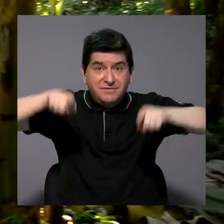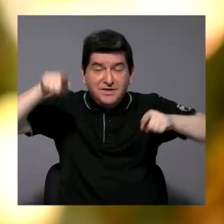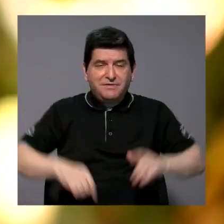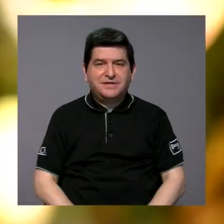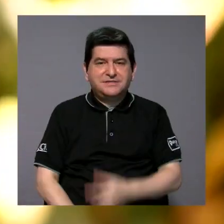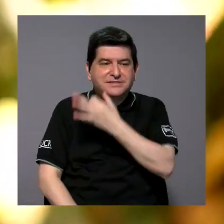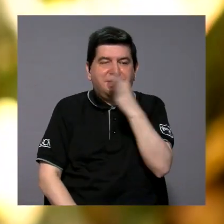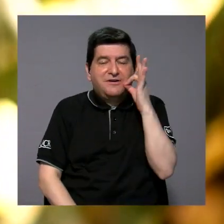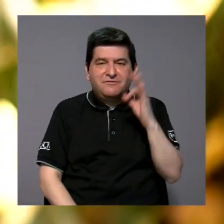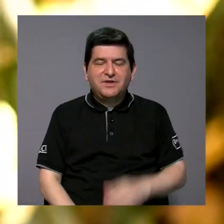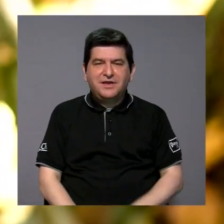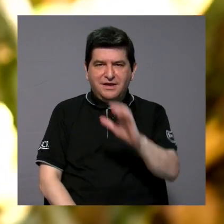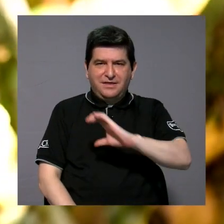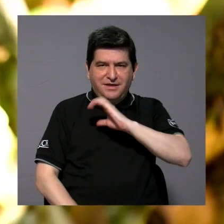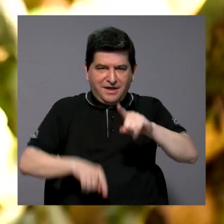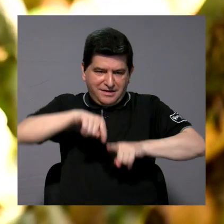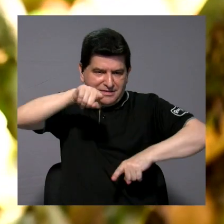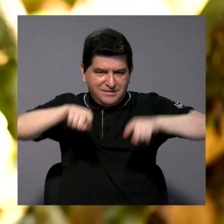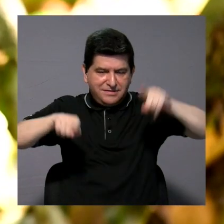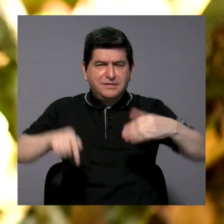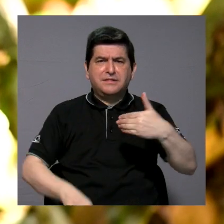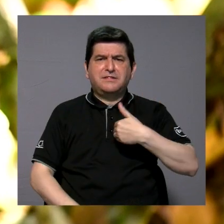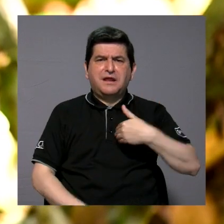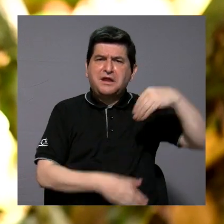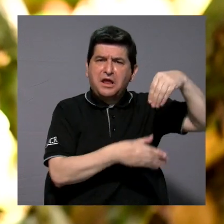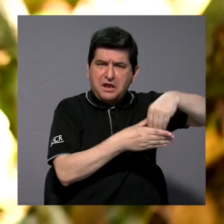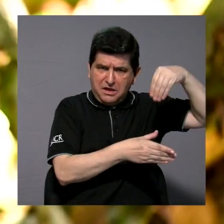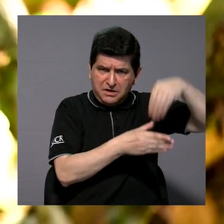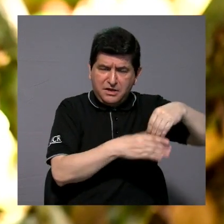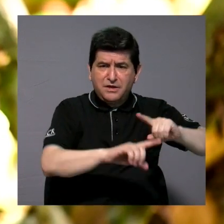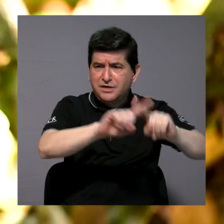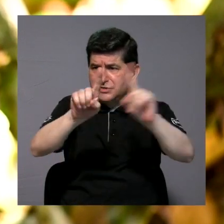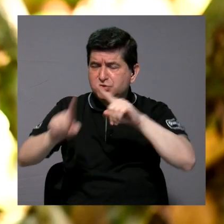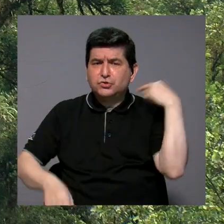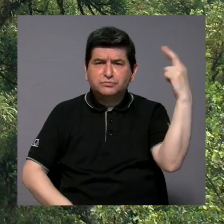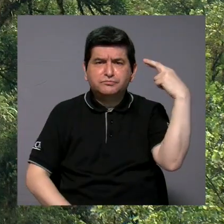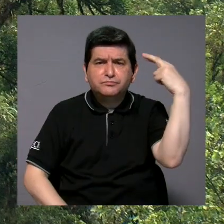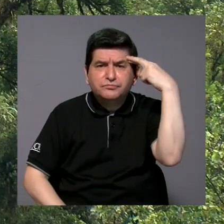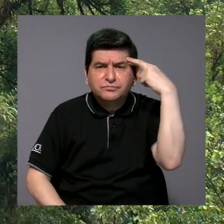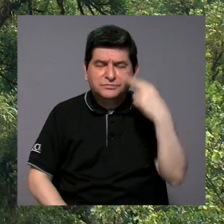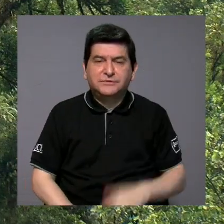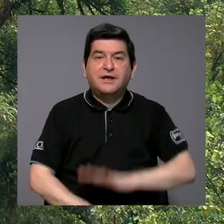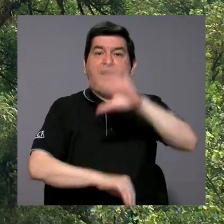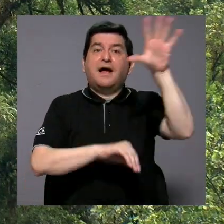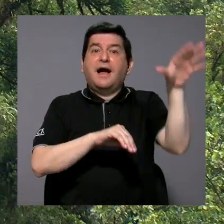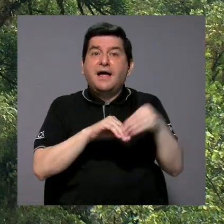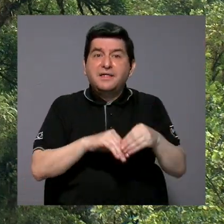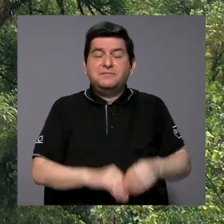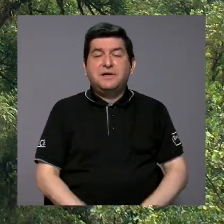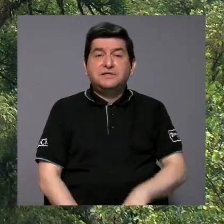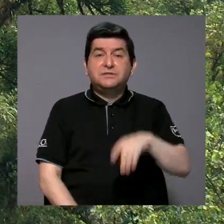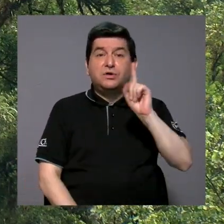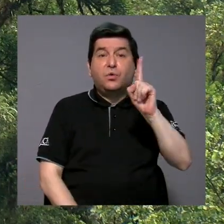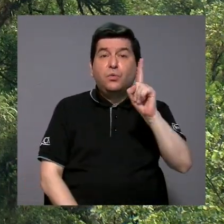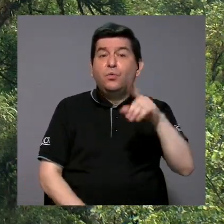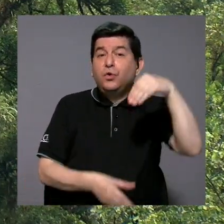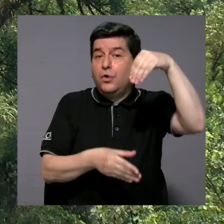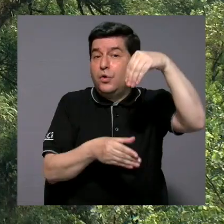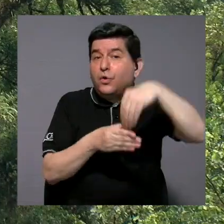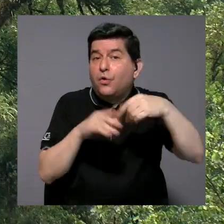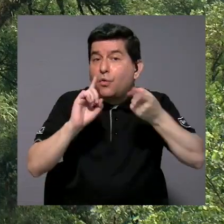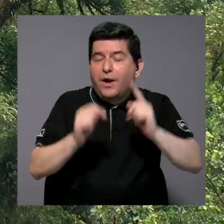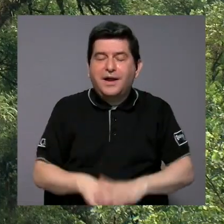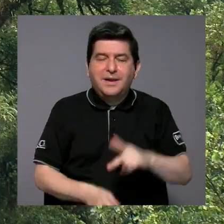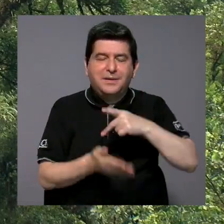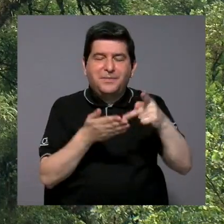una finca diversificada, puedes tener ingresos por diferentes motivos y además uno que entra ahí es el